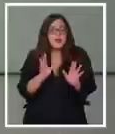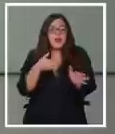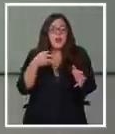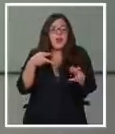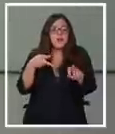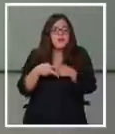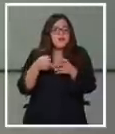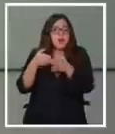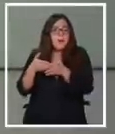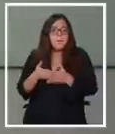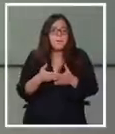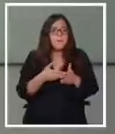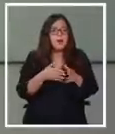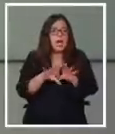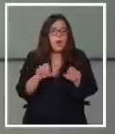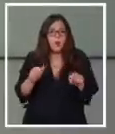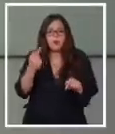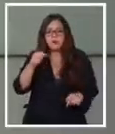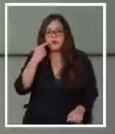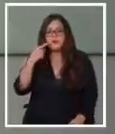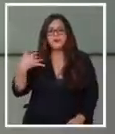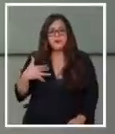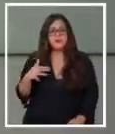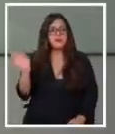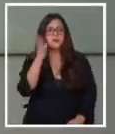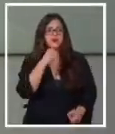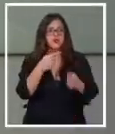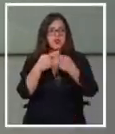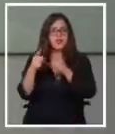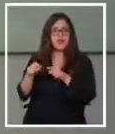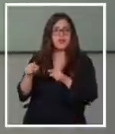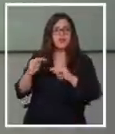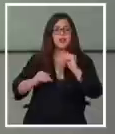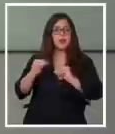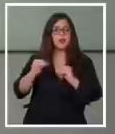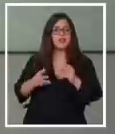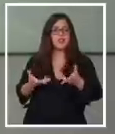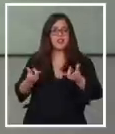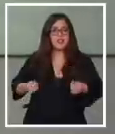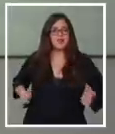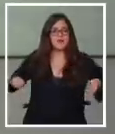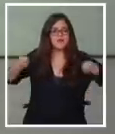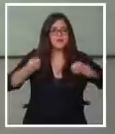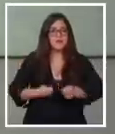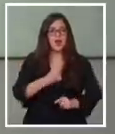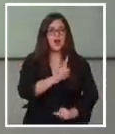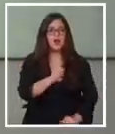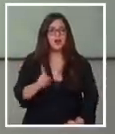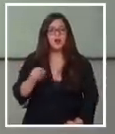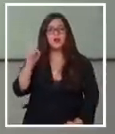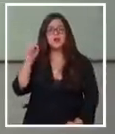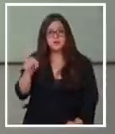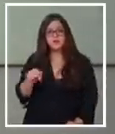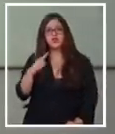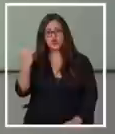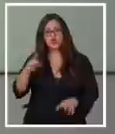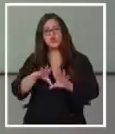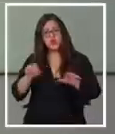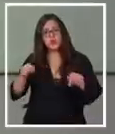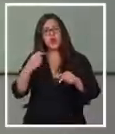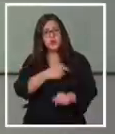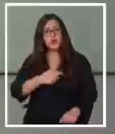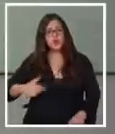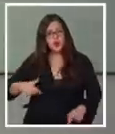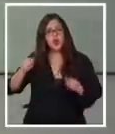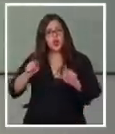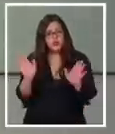acuerdos lo importante es que no haya diferenciación según la capacidad de pago de cada uno eso es lo que nos comprometimos como gobierno